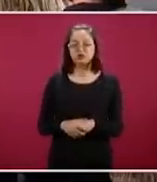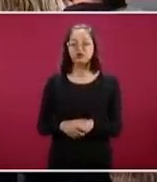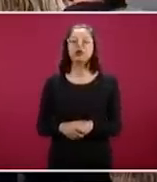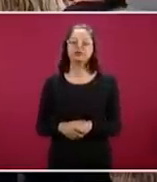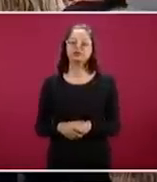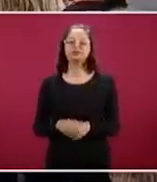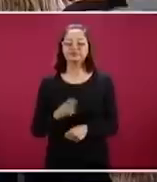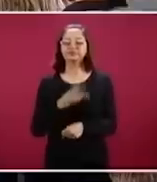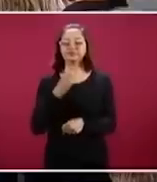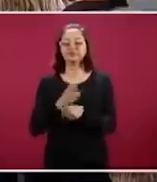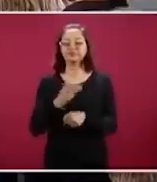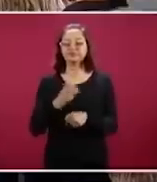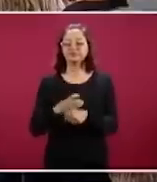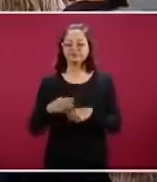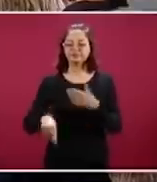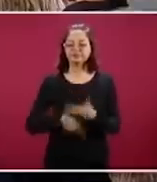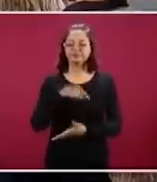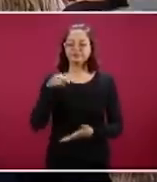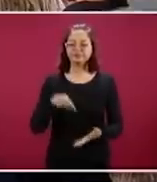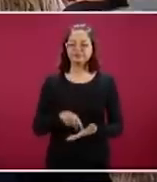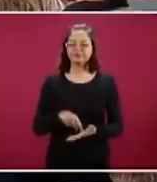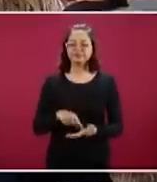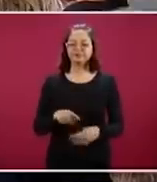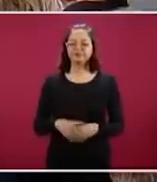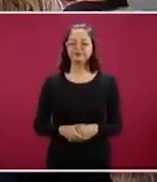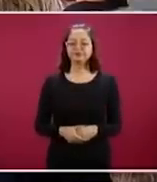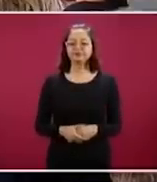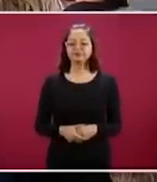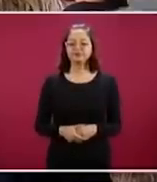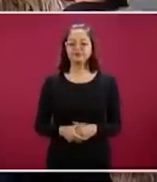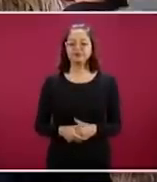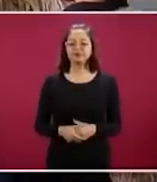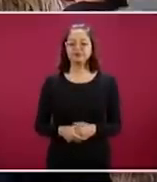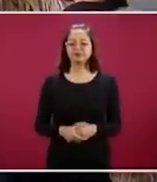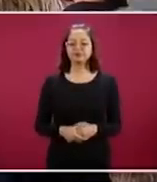Tercero. Tercero de abajo.